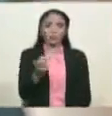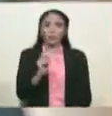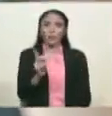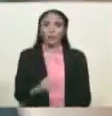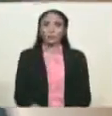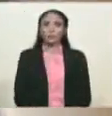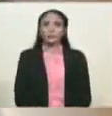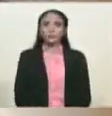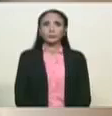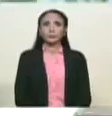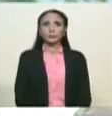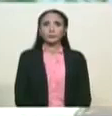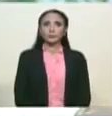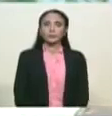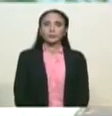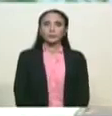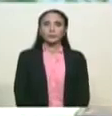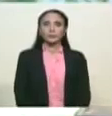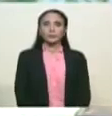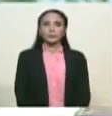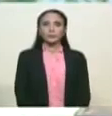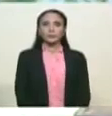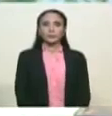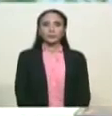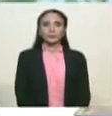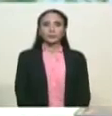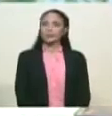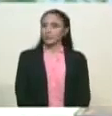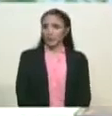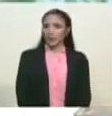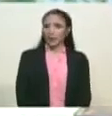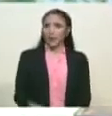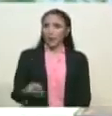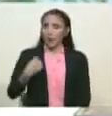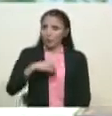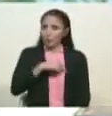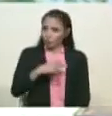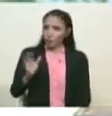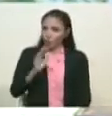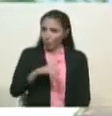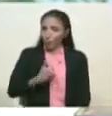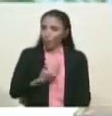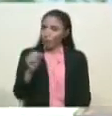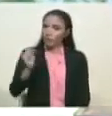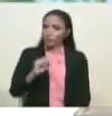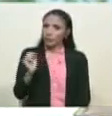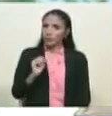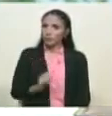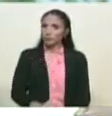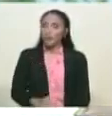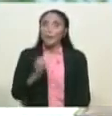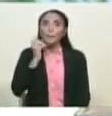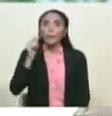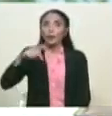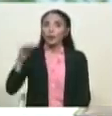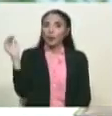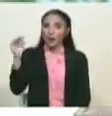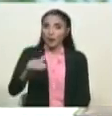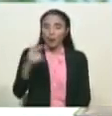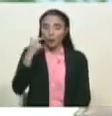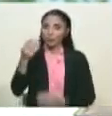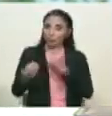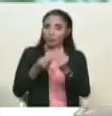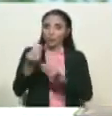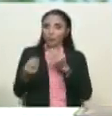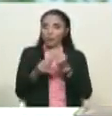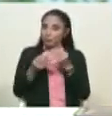Y si ustedes pudieron, ¿por qué no lo hacemos a lo largo y ancho de todo el país, Castro Soteldo?